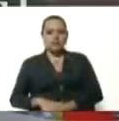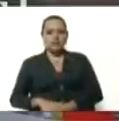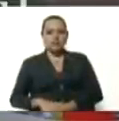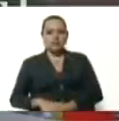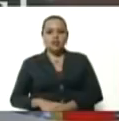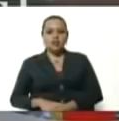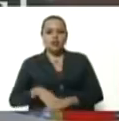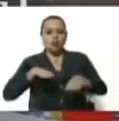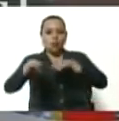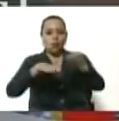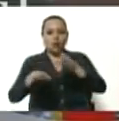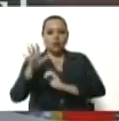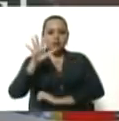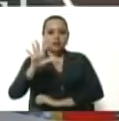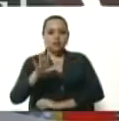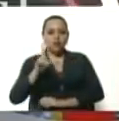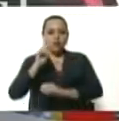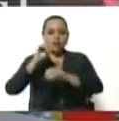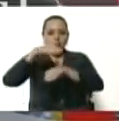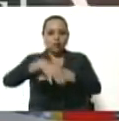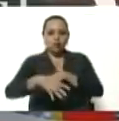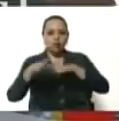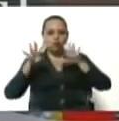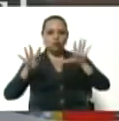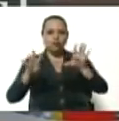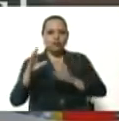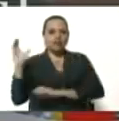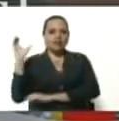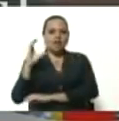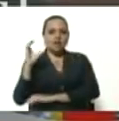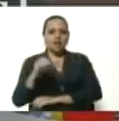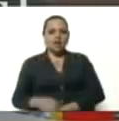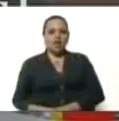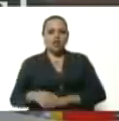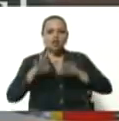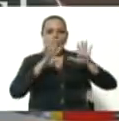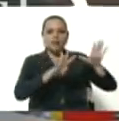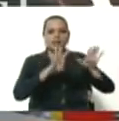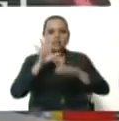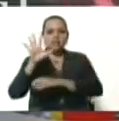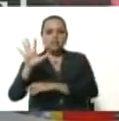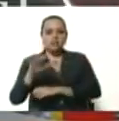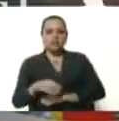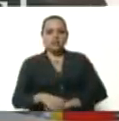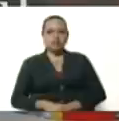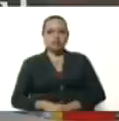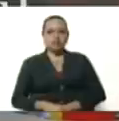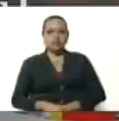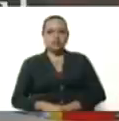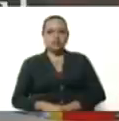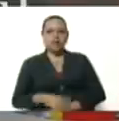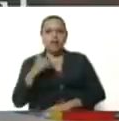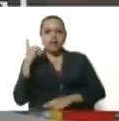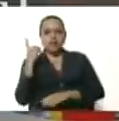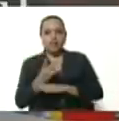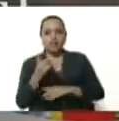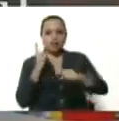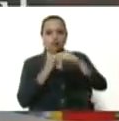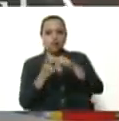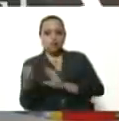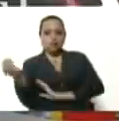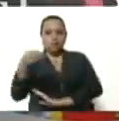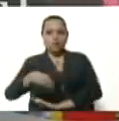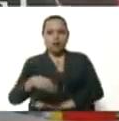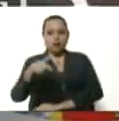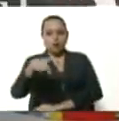5, en Delta Macuro 9, en Distrito Capital 95. A estos todos habría que sumarle los casos de hoy, presidente, que no están